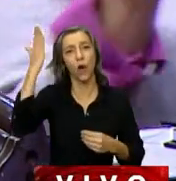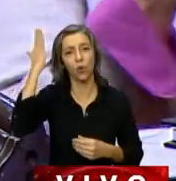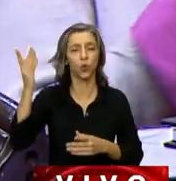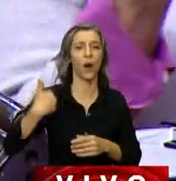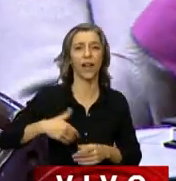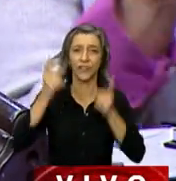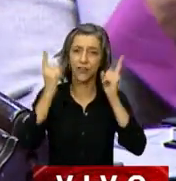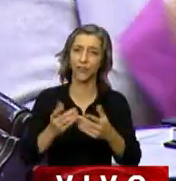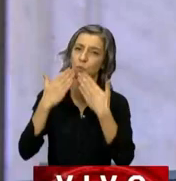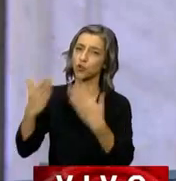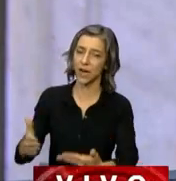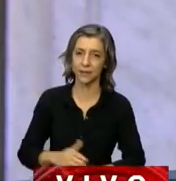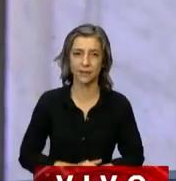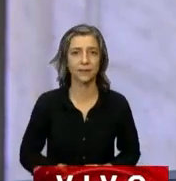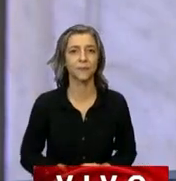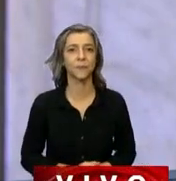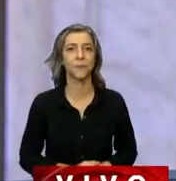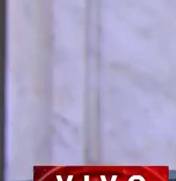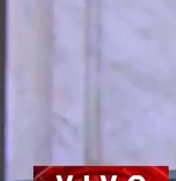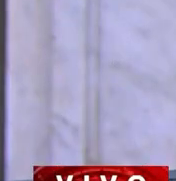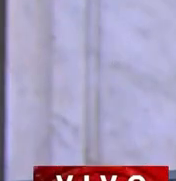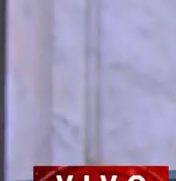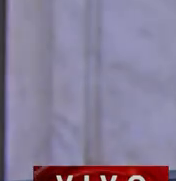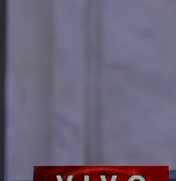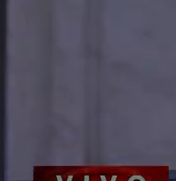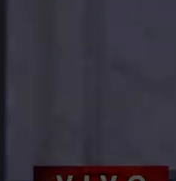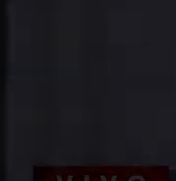Muchas gracias. Gracias, diputada.